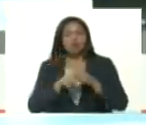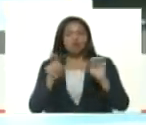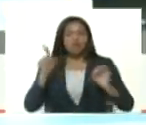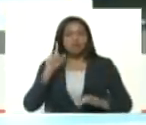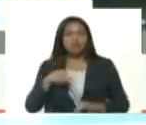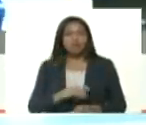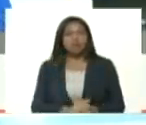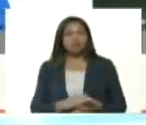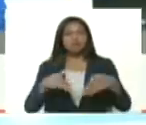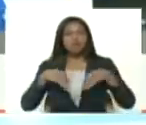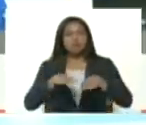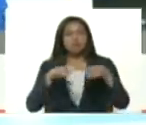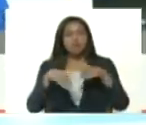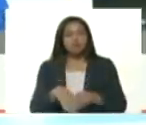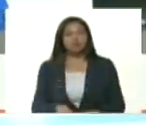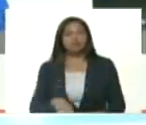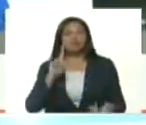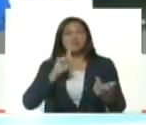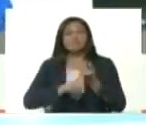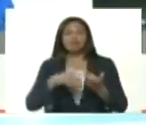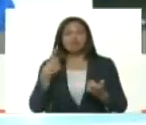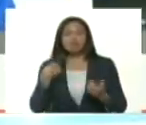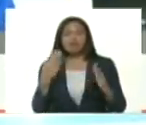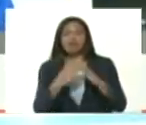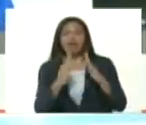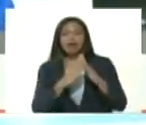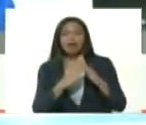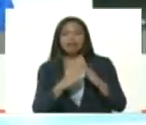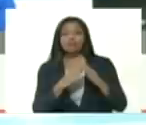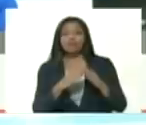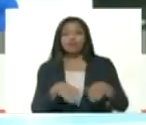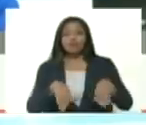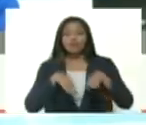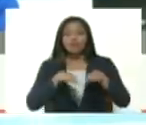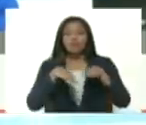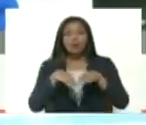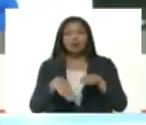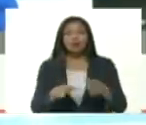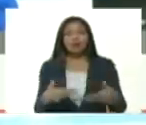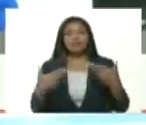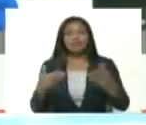tapaboca, silita en la casa, con la máquina de coser que le regalé hace